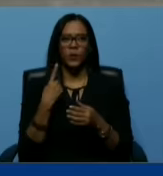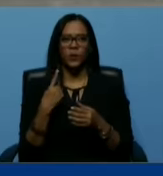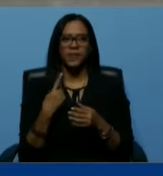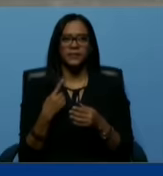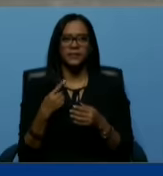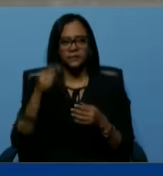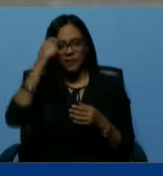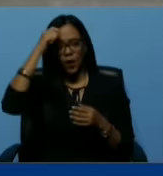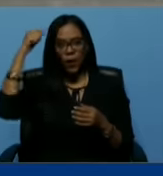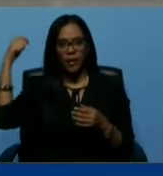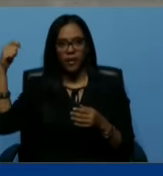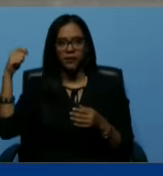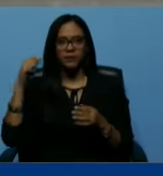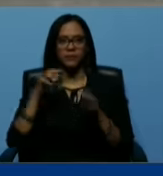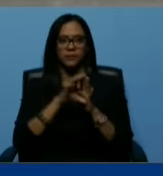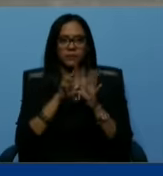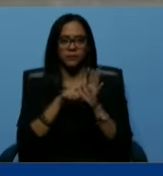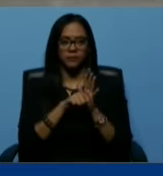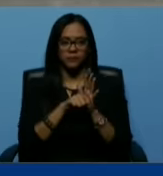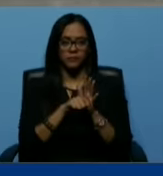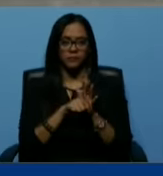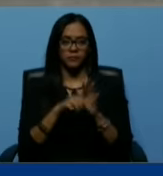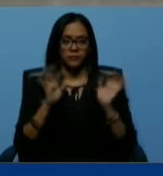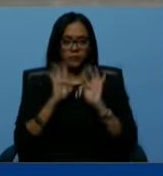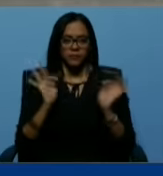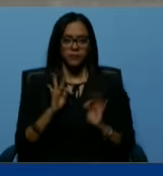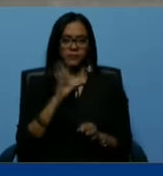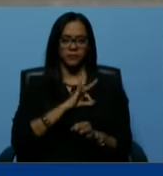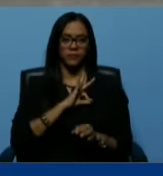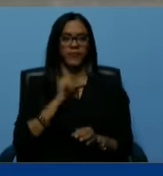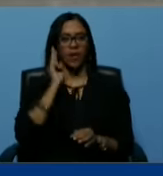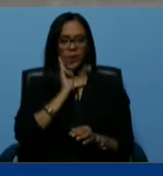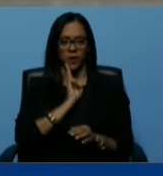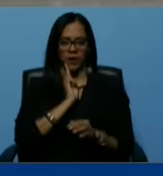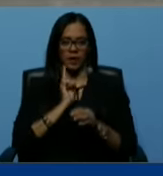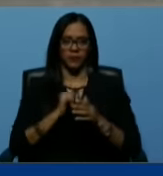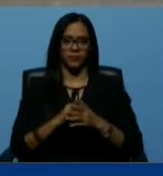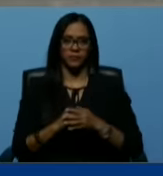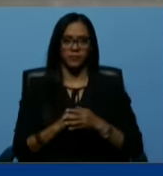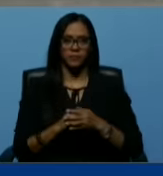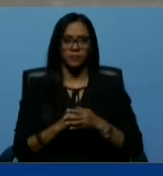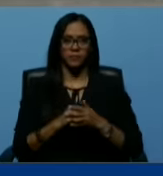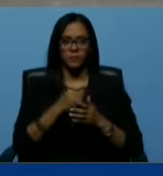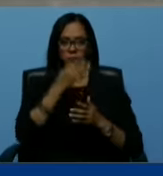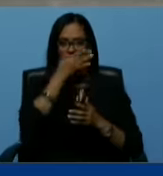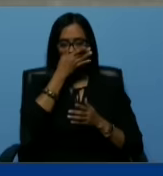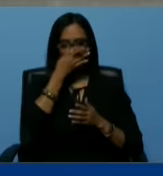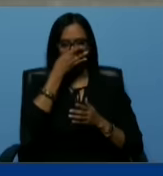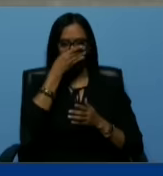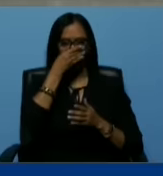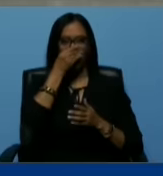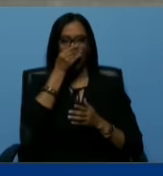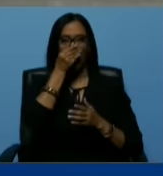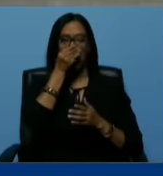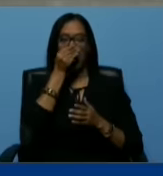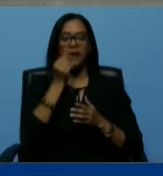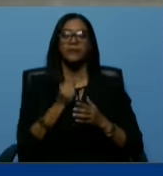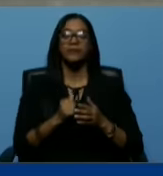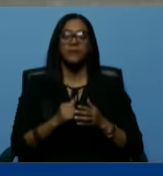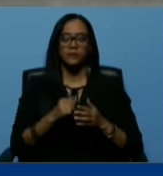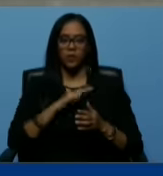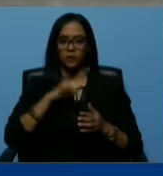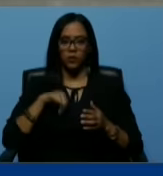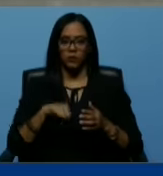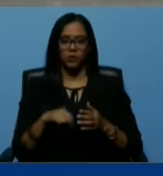doctrina constitucionalista de carácter social y bolivariana. Nosotros no pretendemos que todos los países tengan